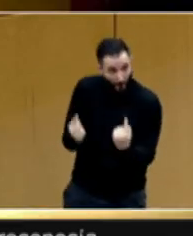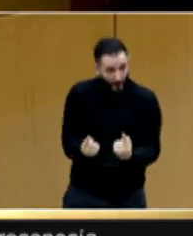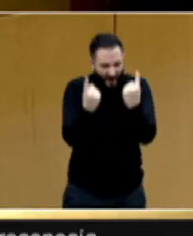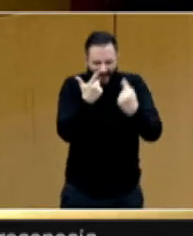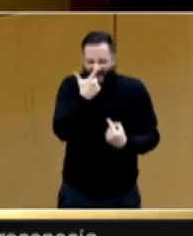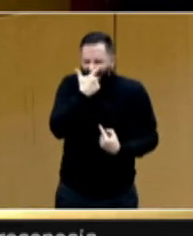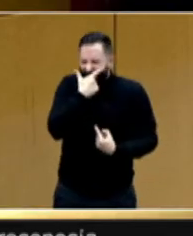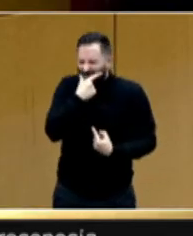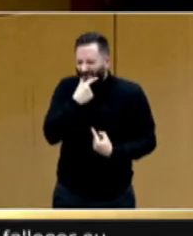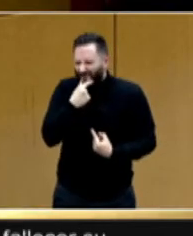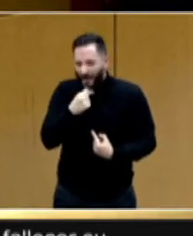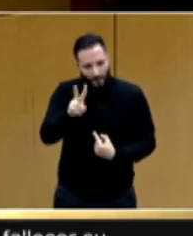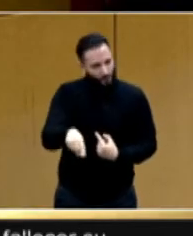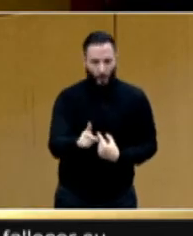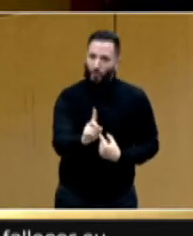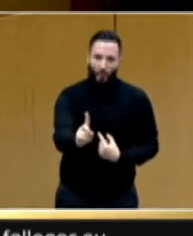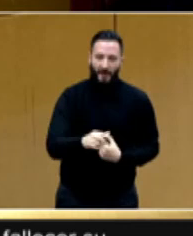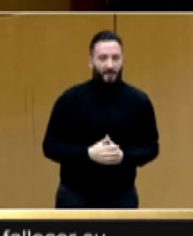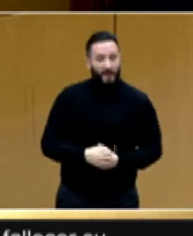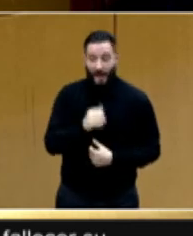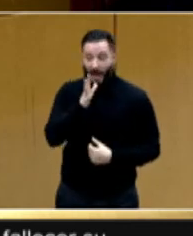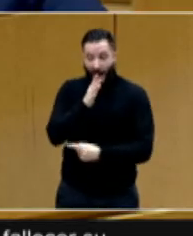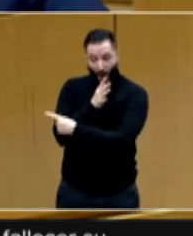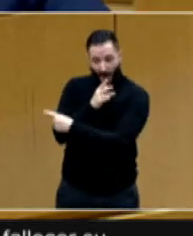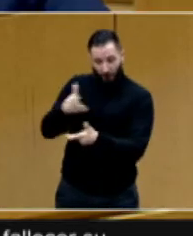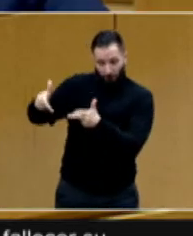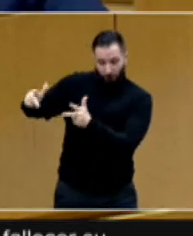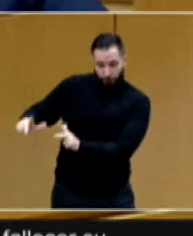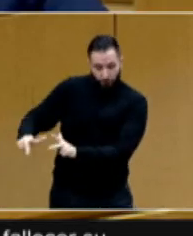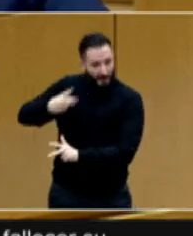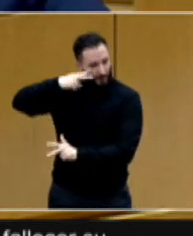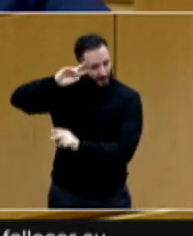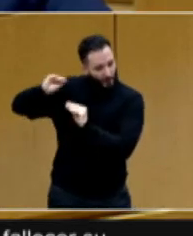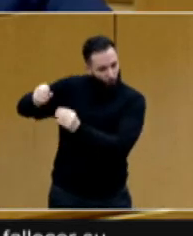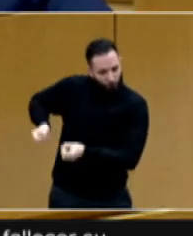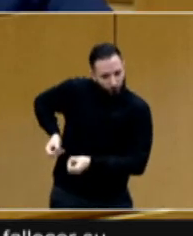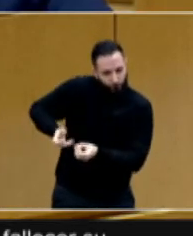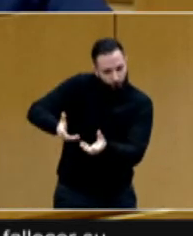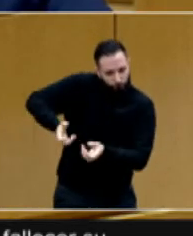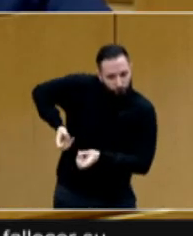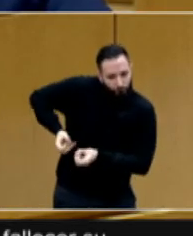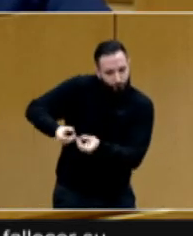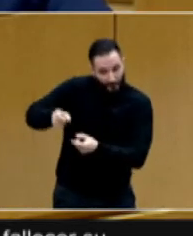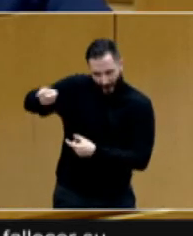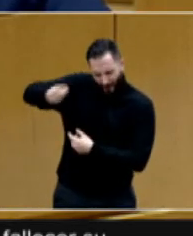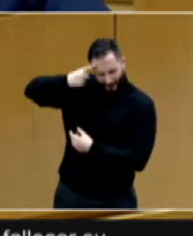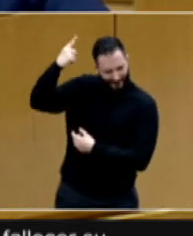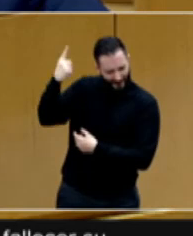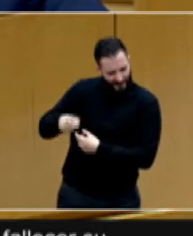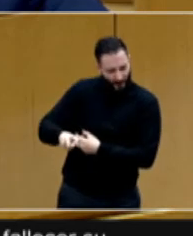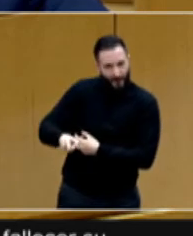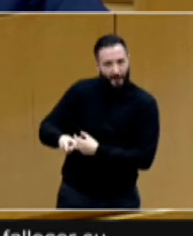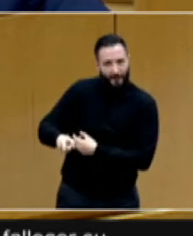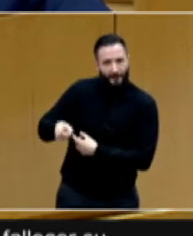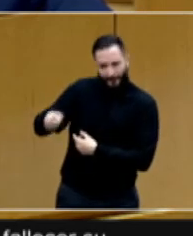fácil él ahora está aquí sentado contando su experiencia es consciente de las de la